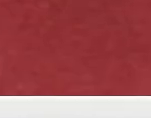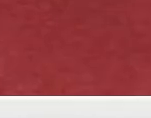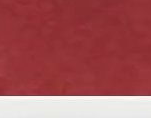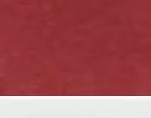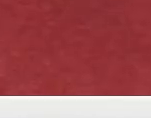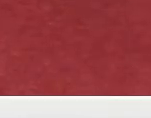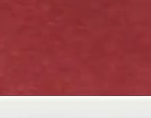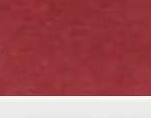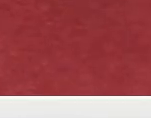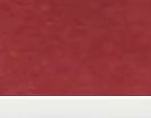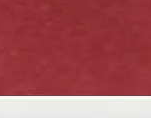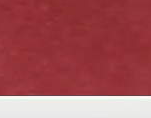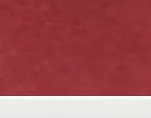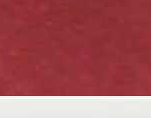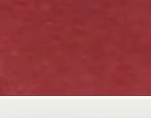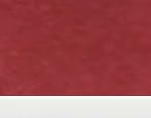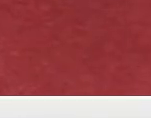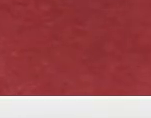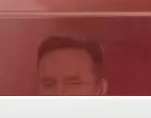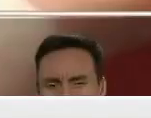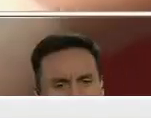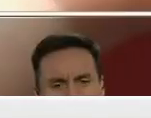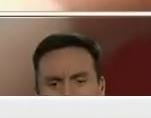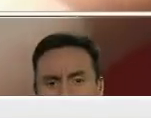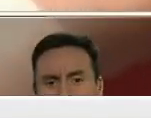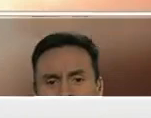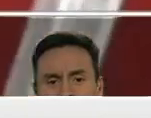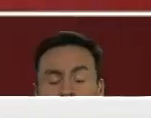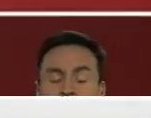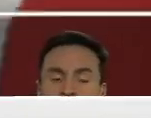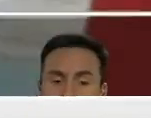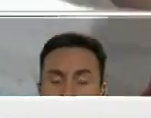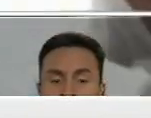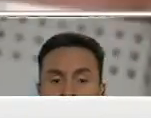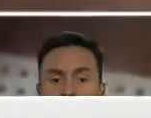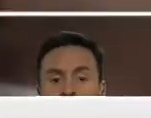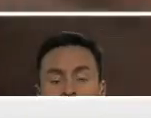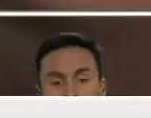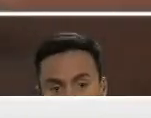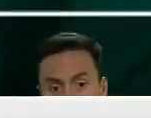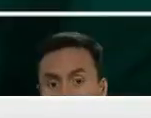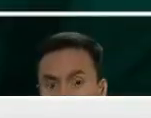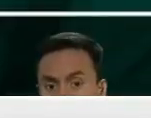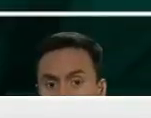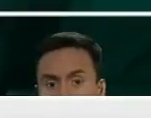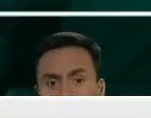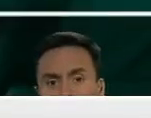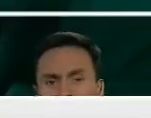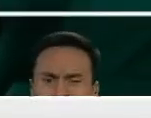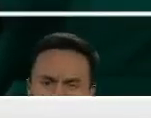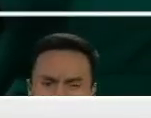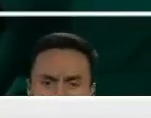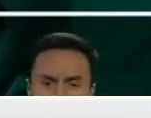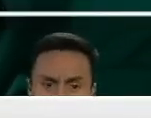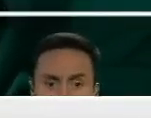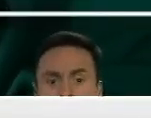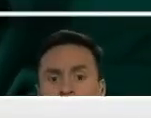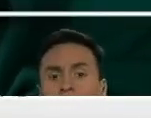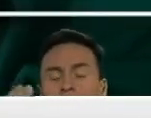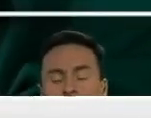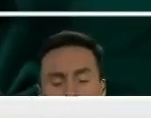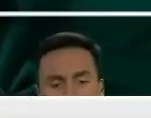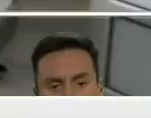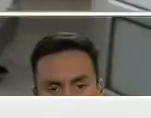Piñera en el manejo de la pandemia. Y si en algún momento fuimos injustos en las críticas,